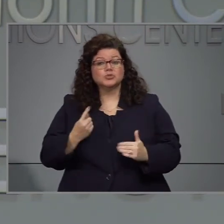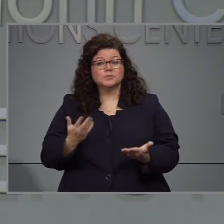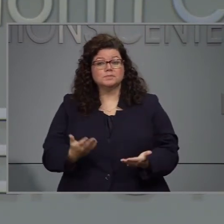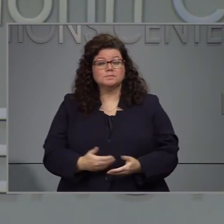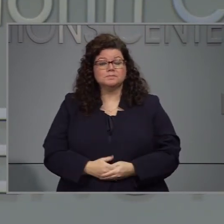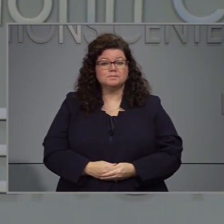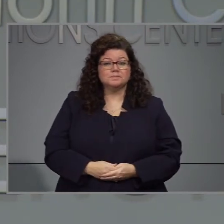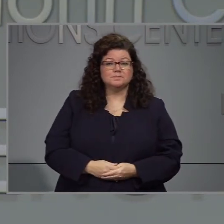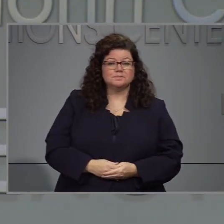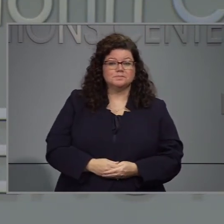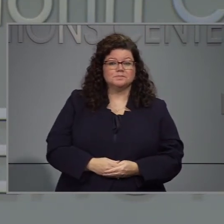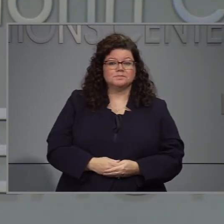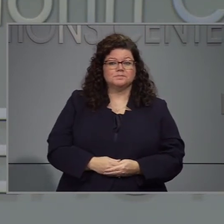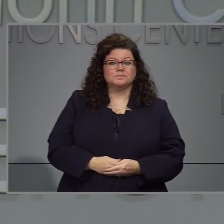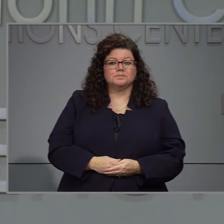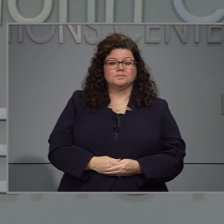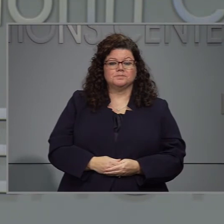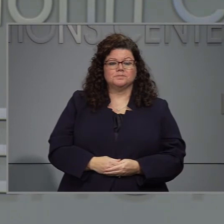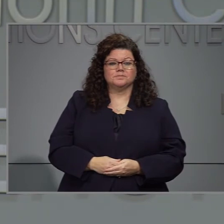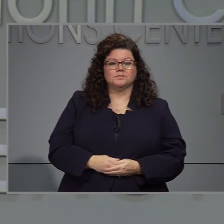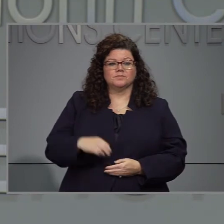favor.